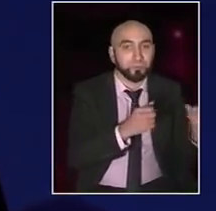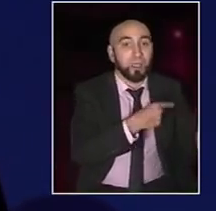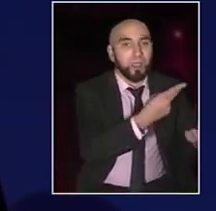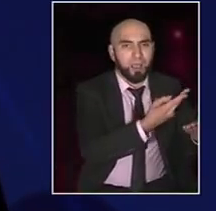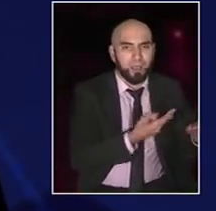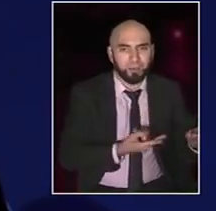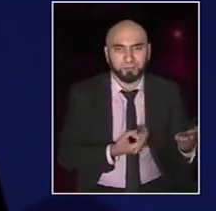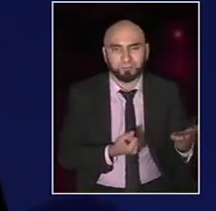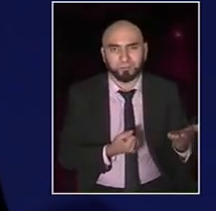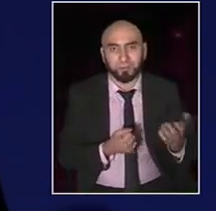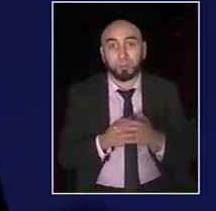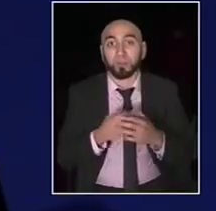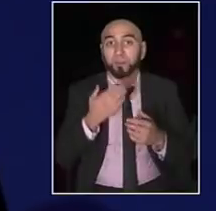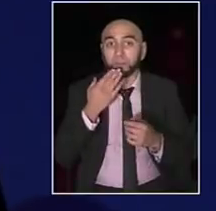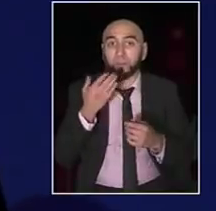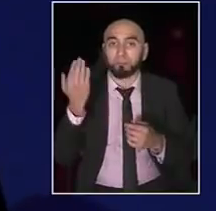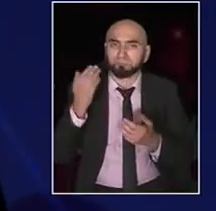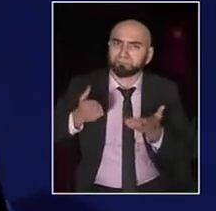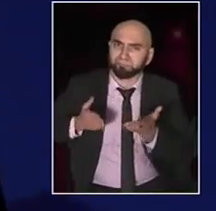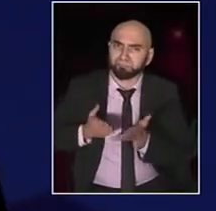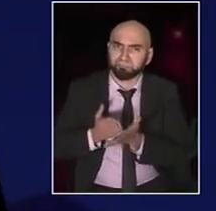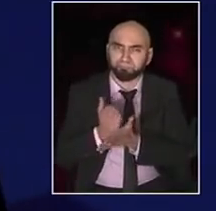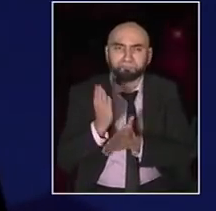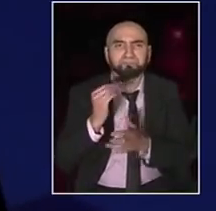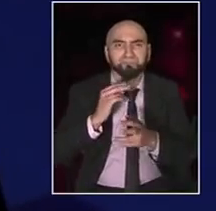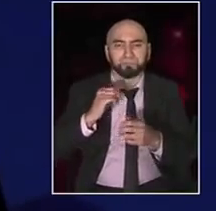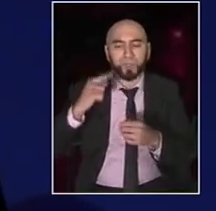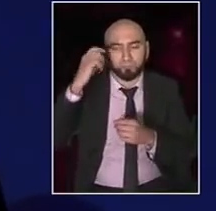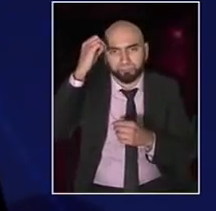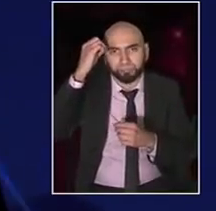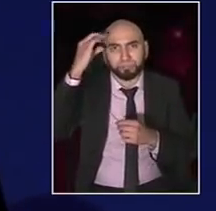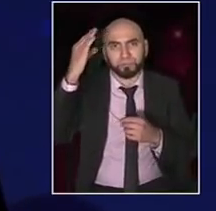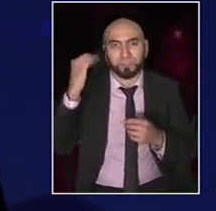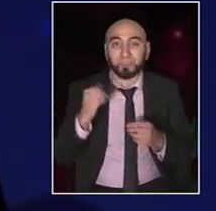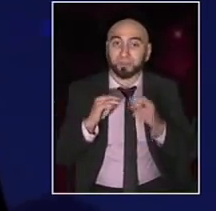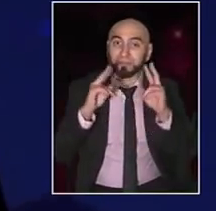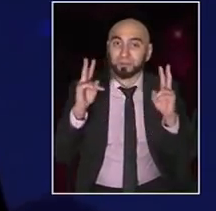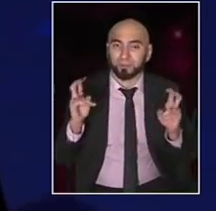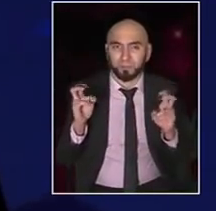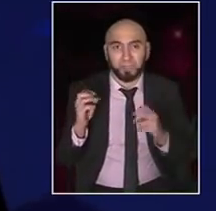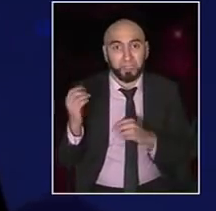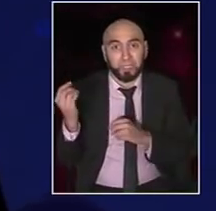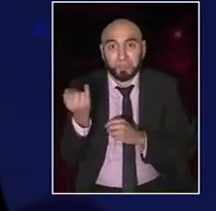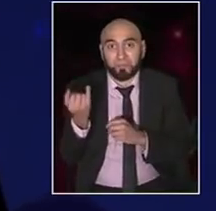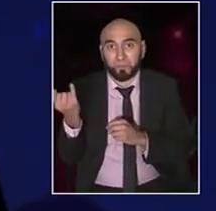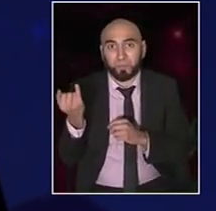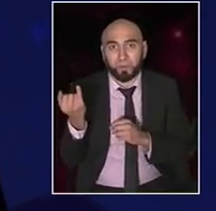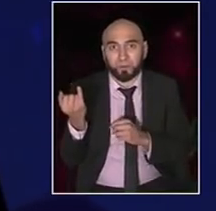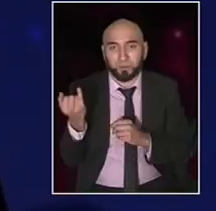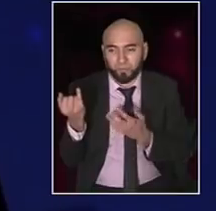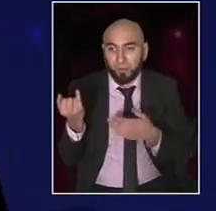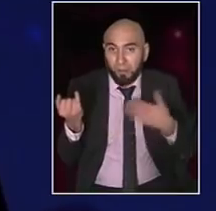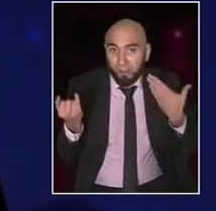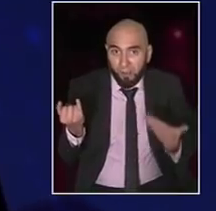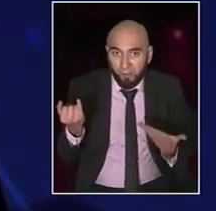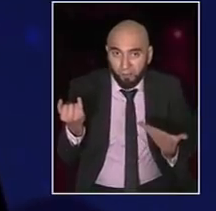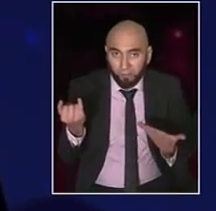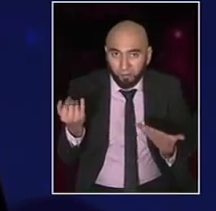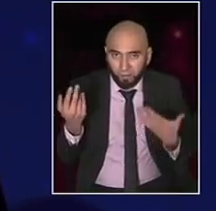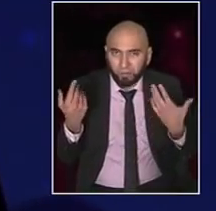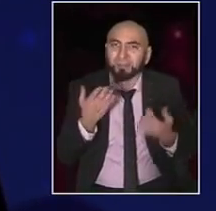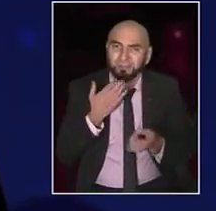inicios la generación de conocimiento fue una tarea esencialmente individual, actualmente es también